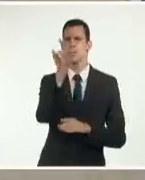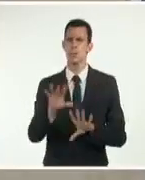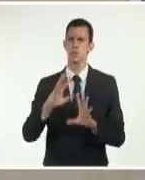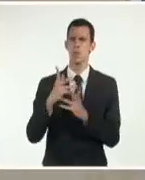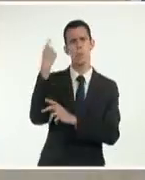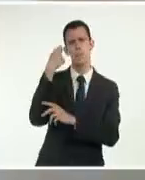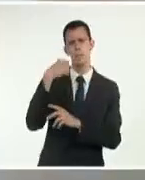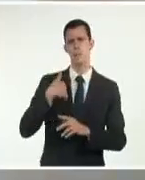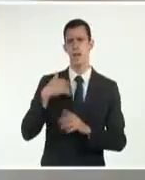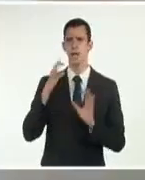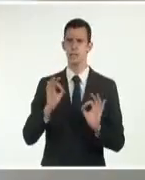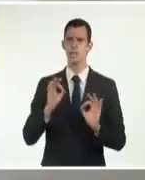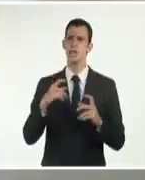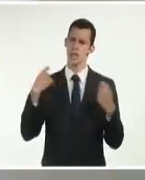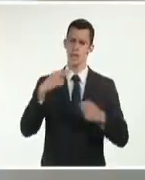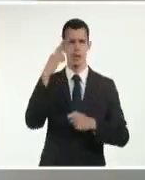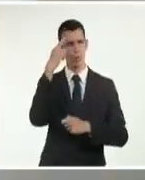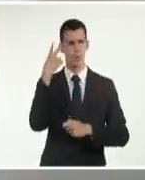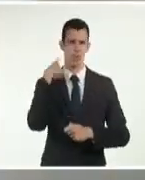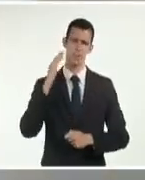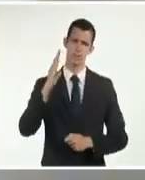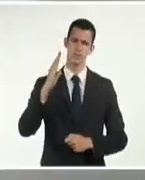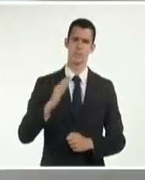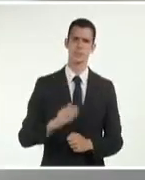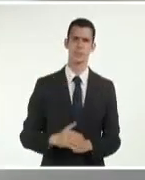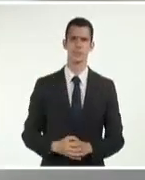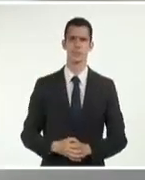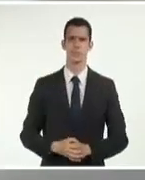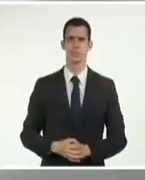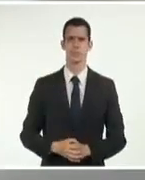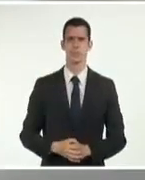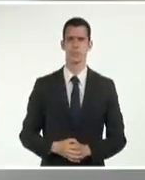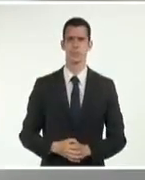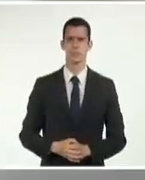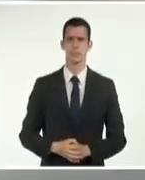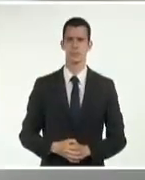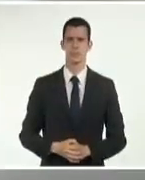dejar pasar. Dairon Changarrams, Sistema Informativo de la Televisión Cubana.